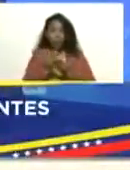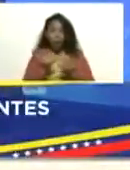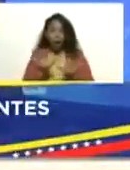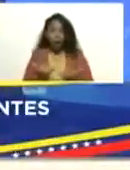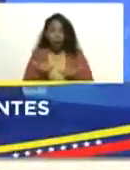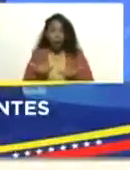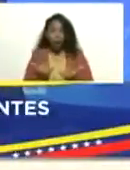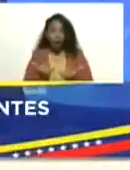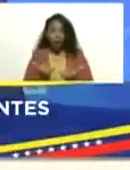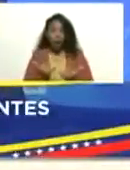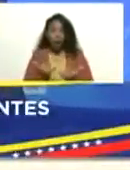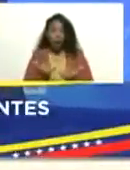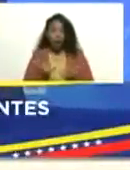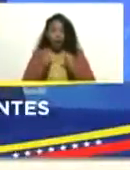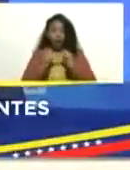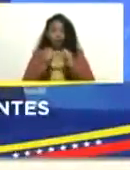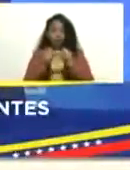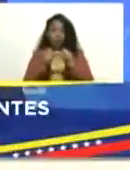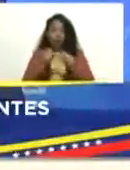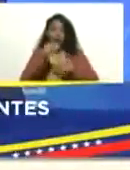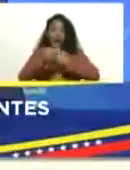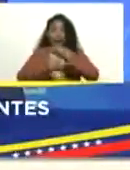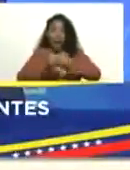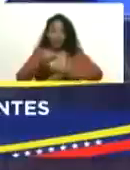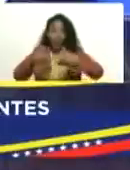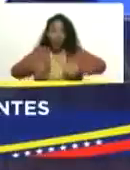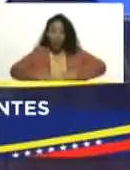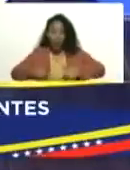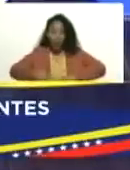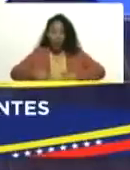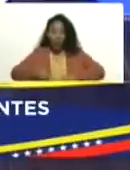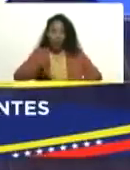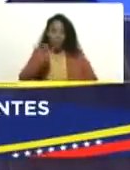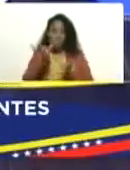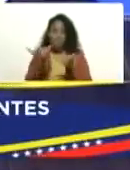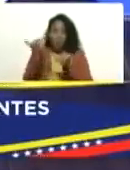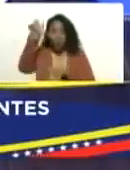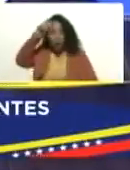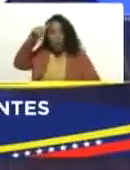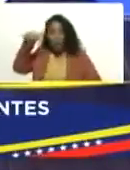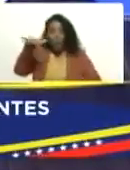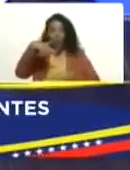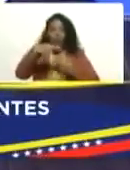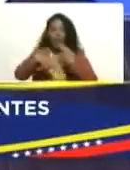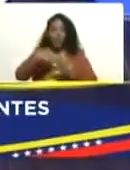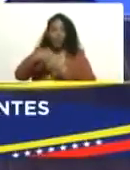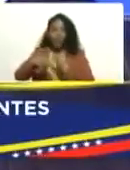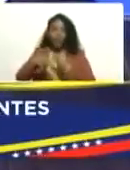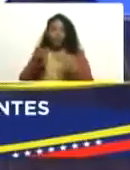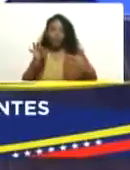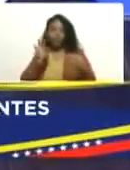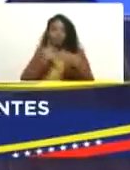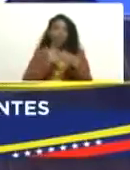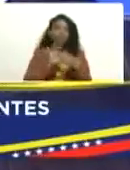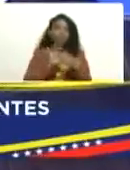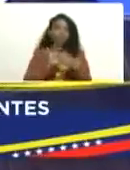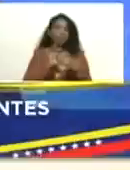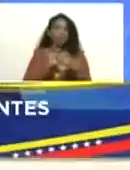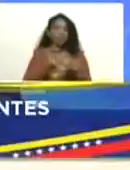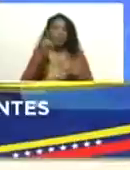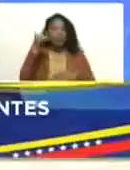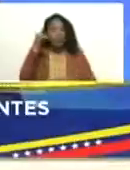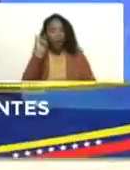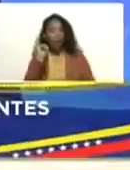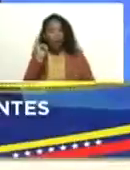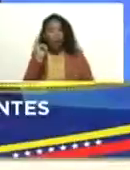seguirá naciendo del esfuerzo de nuestro pueblo, de nuestras revoluciones y de la articulación virtuosa de